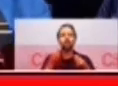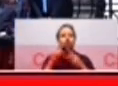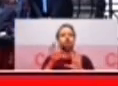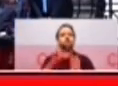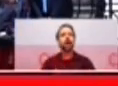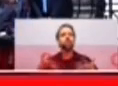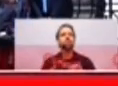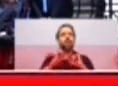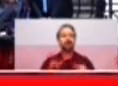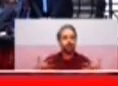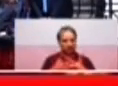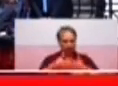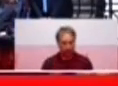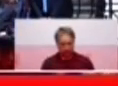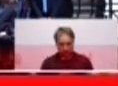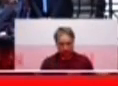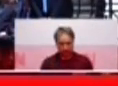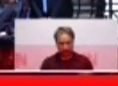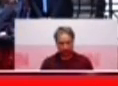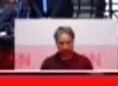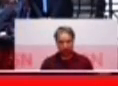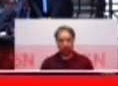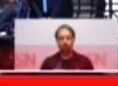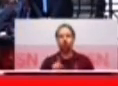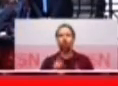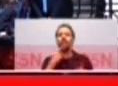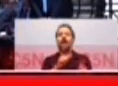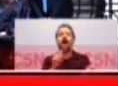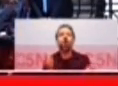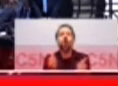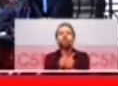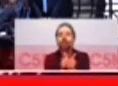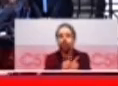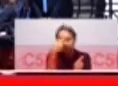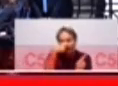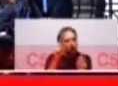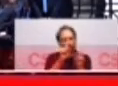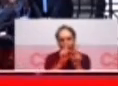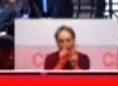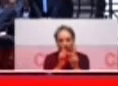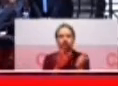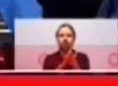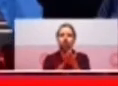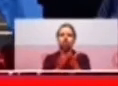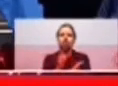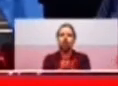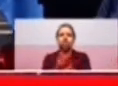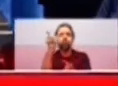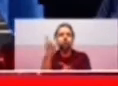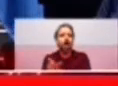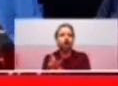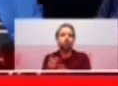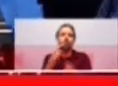contratación de los como llaman las empresas Ahora son colaboradores no son empleados no exactamente que entonces ya Se perdería en este punto